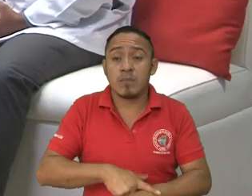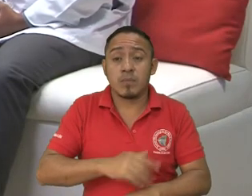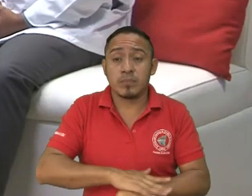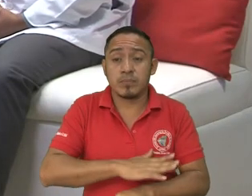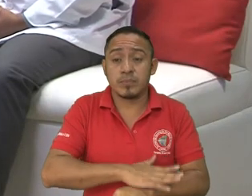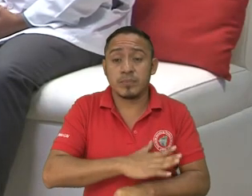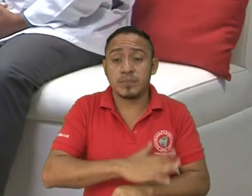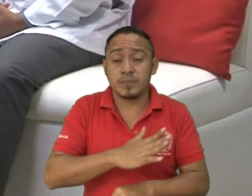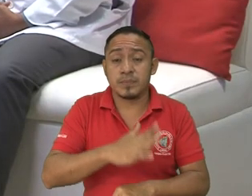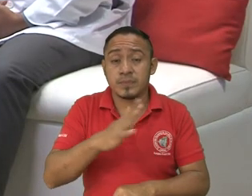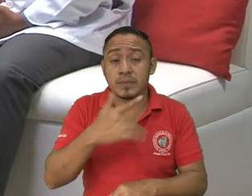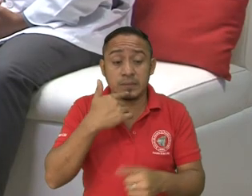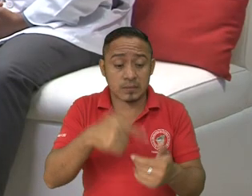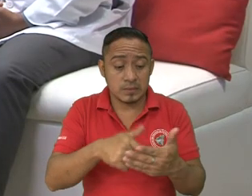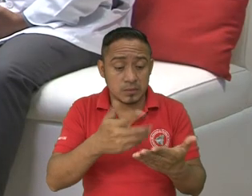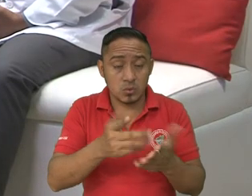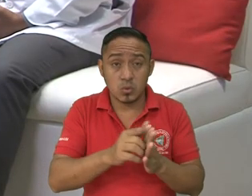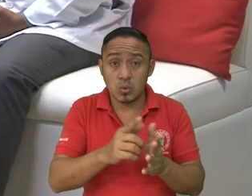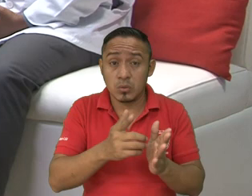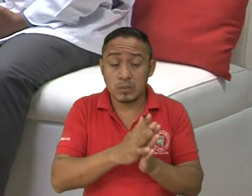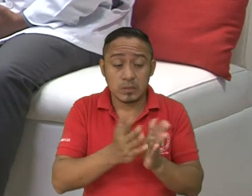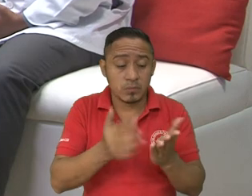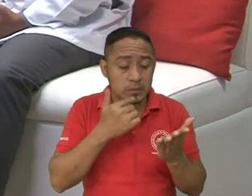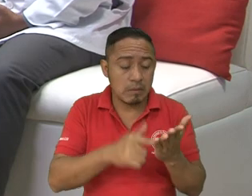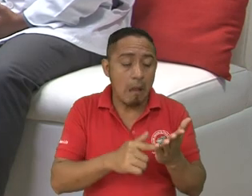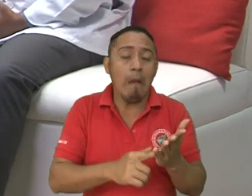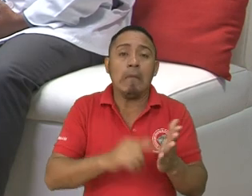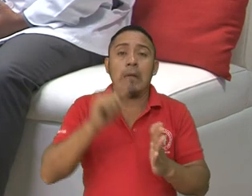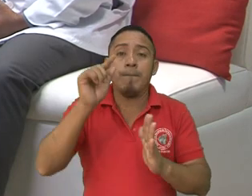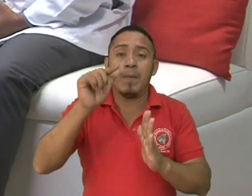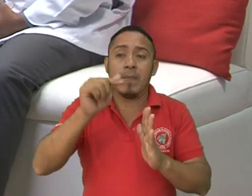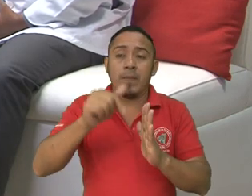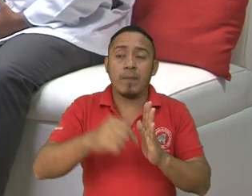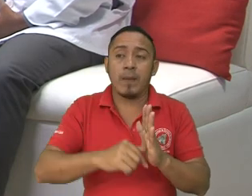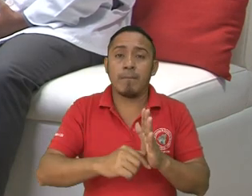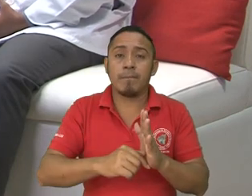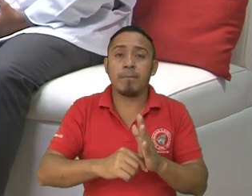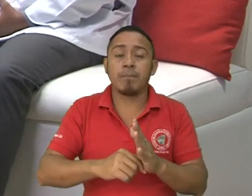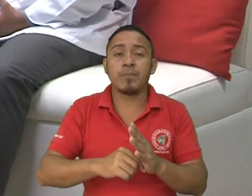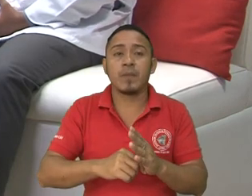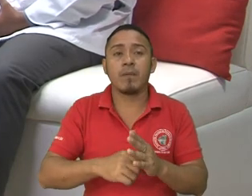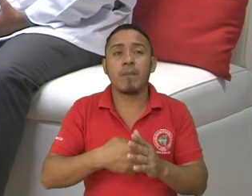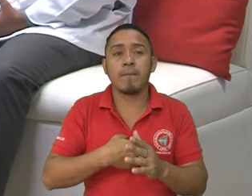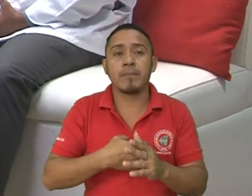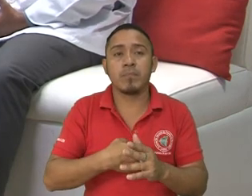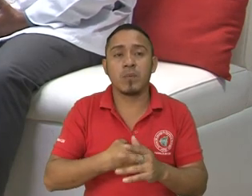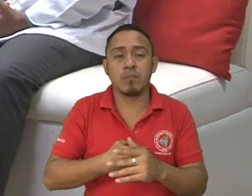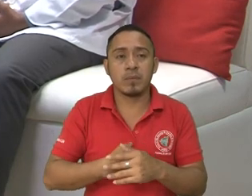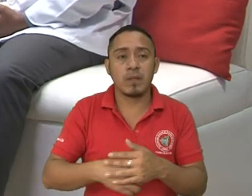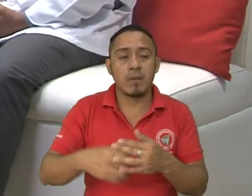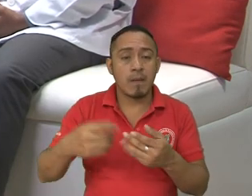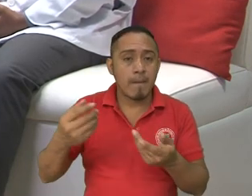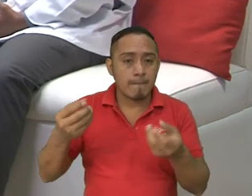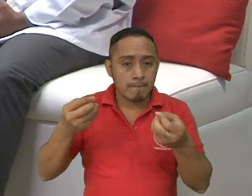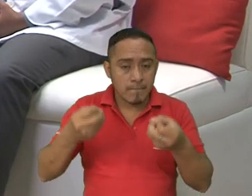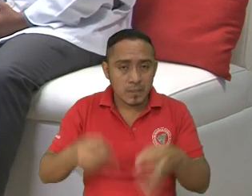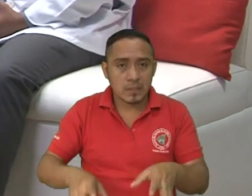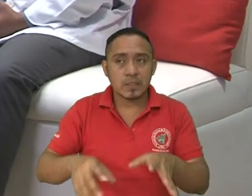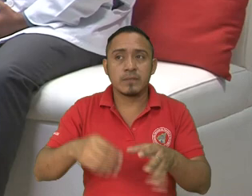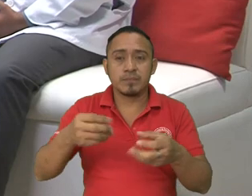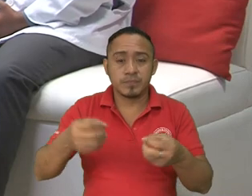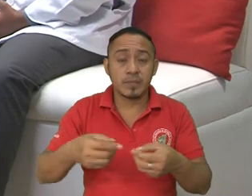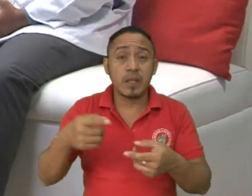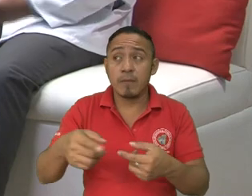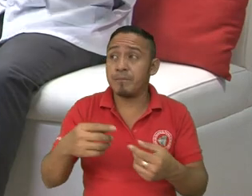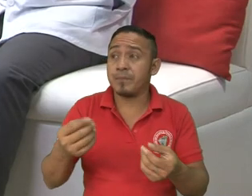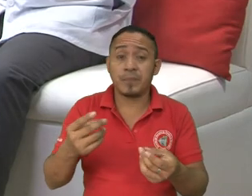tiempo, menciona la literatura que por cada minuto que pasa, la persona pierde 10% de sobrevida. Por eso es fundamental.